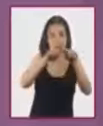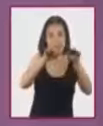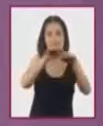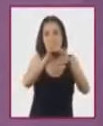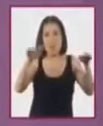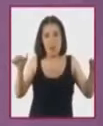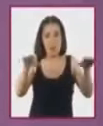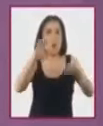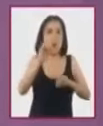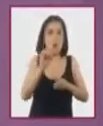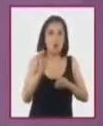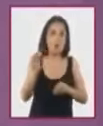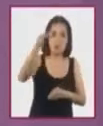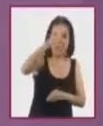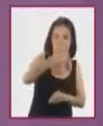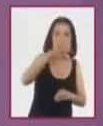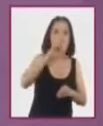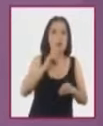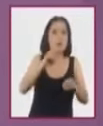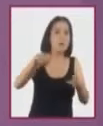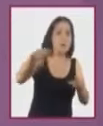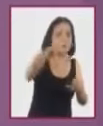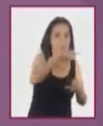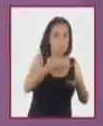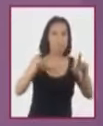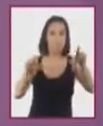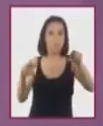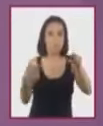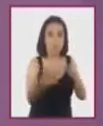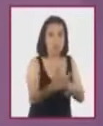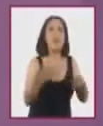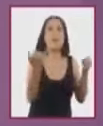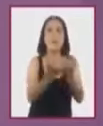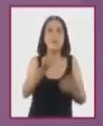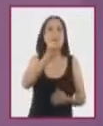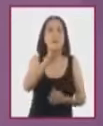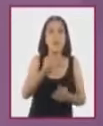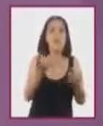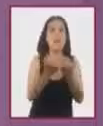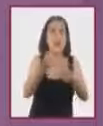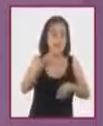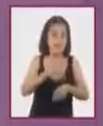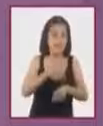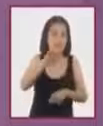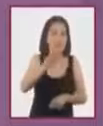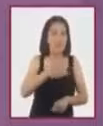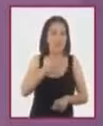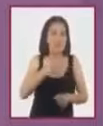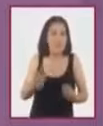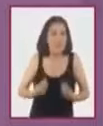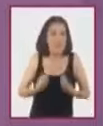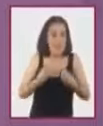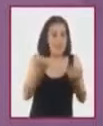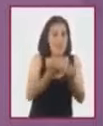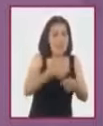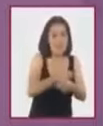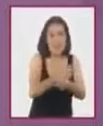curva o en forma elíptica. Es así como se mantiene el curso de la vida como la conocemos.